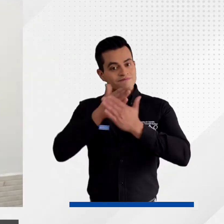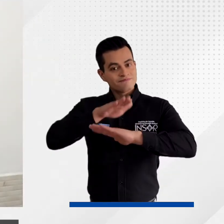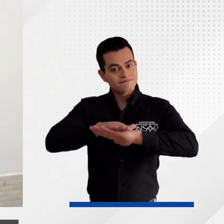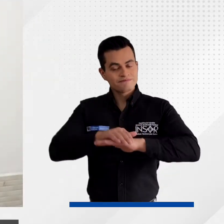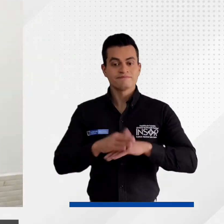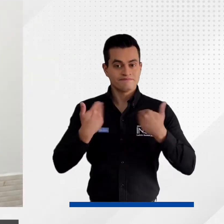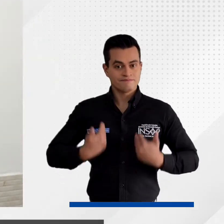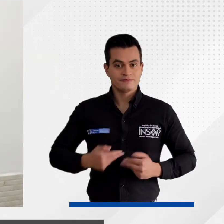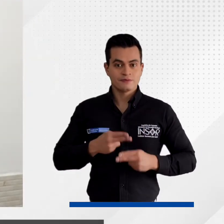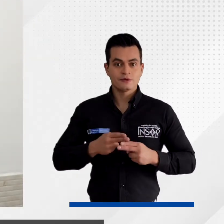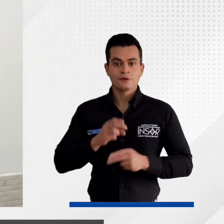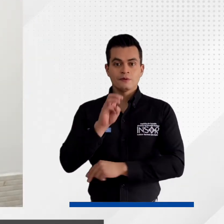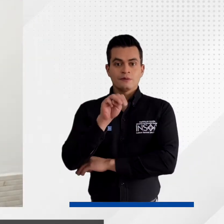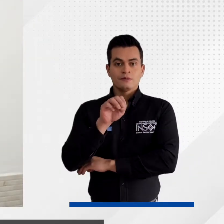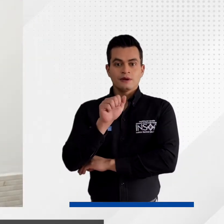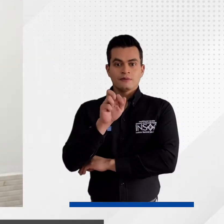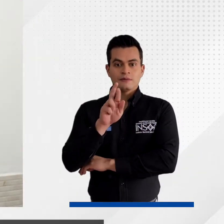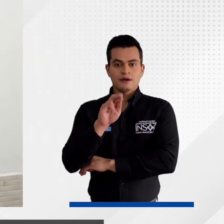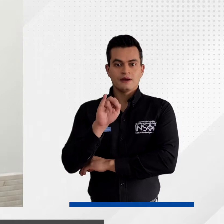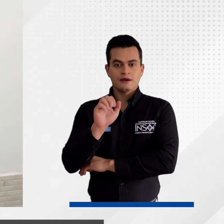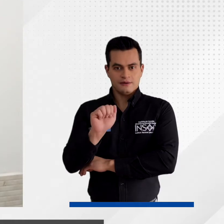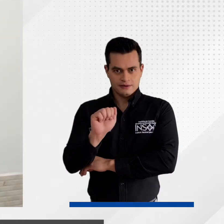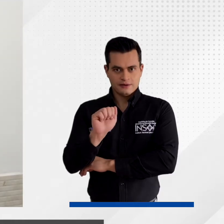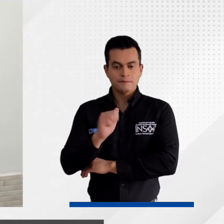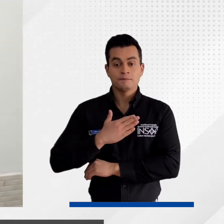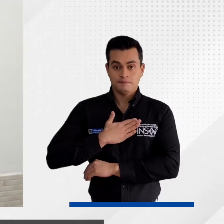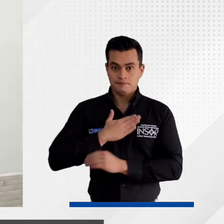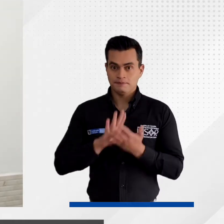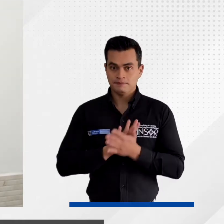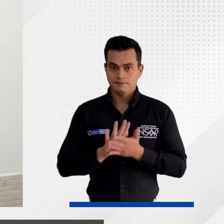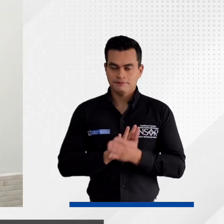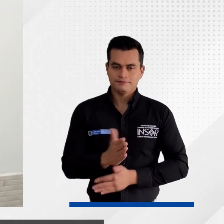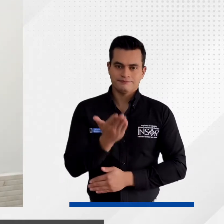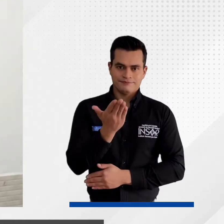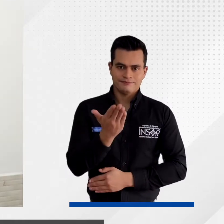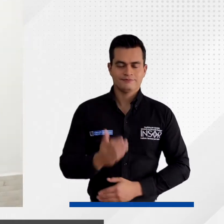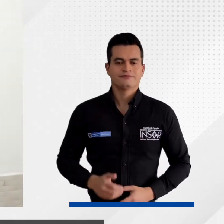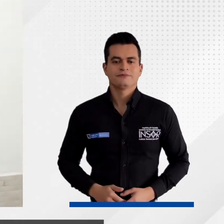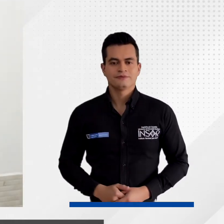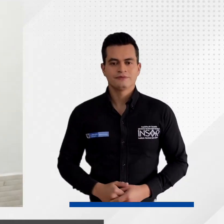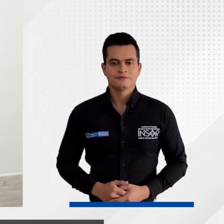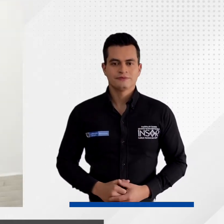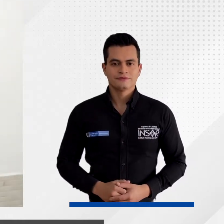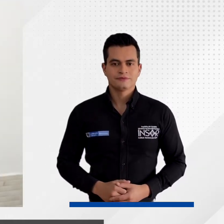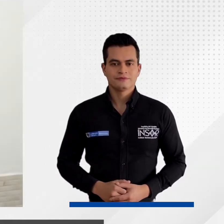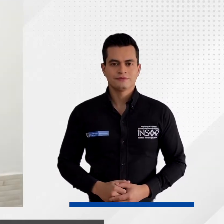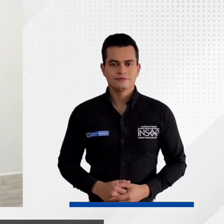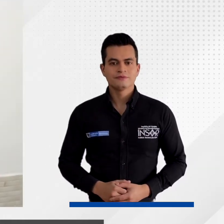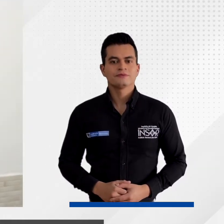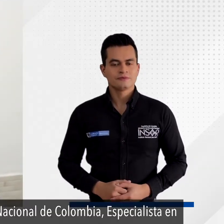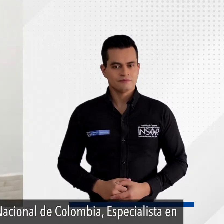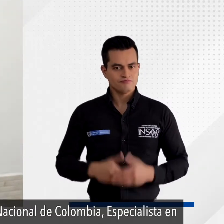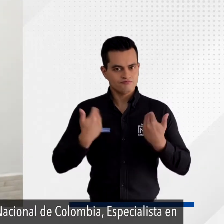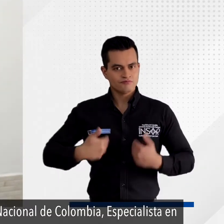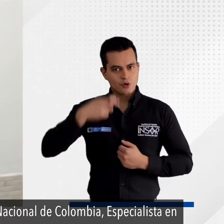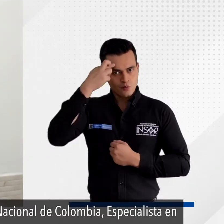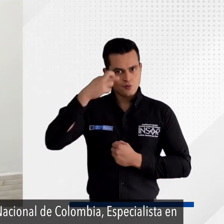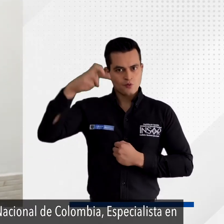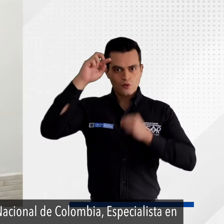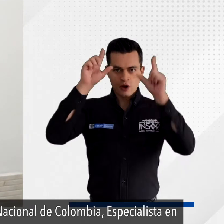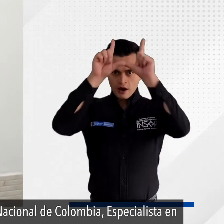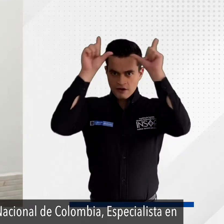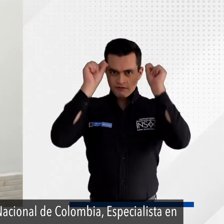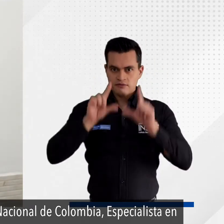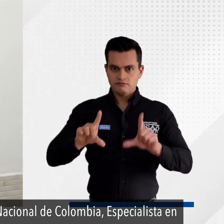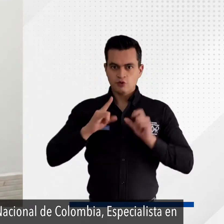Buenas tardes, mi nombre es María Inés Mantilla, mi seña es esta. De profesión soy